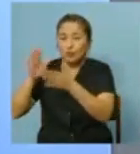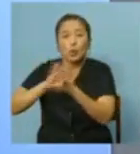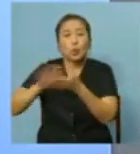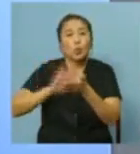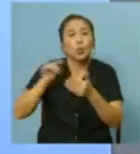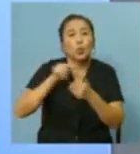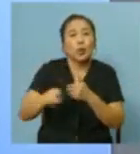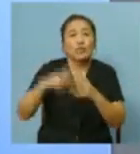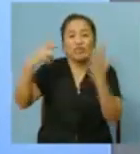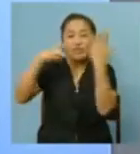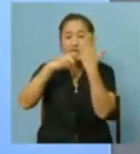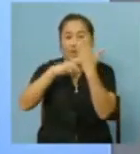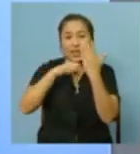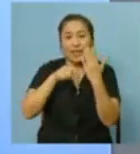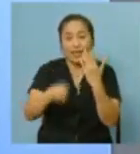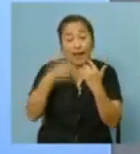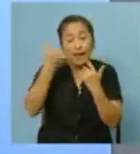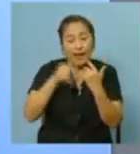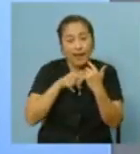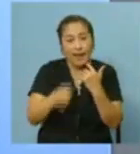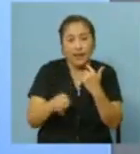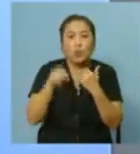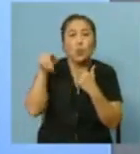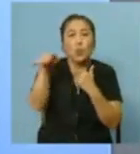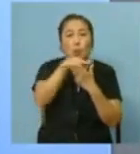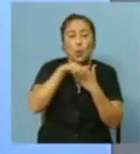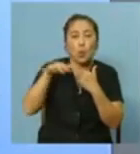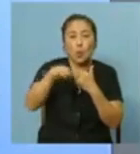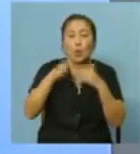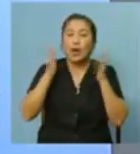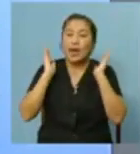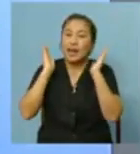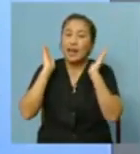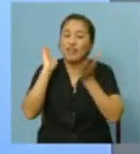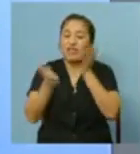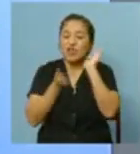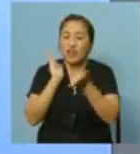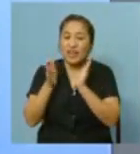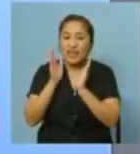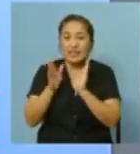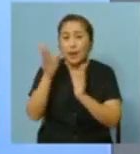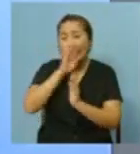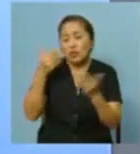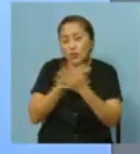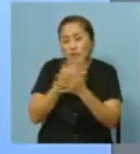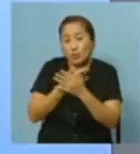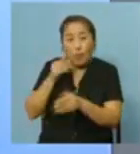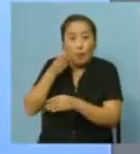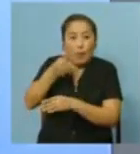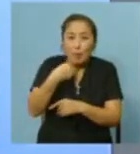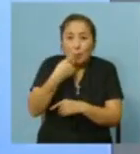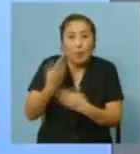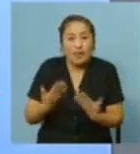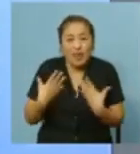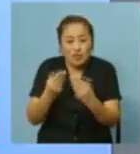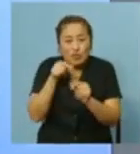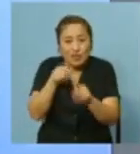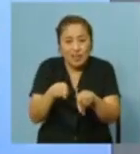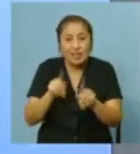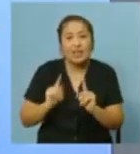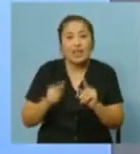nueva fiscalía allí un centro de atención a las víctimas de violencia también todo esto nos hace